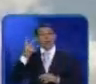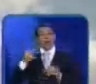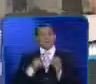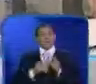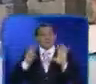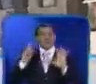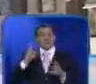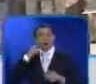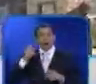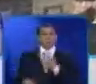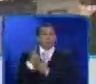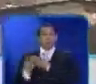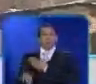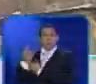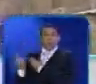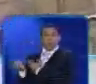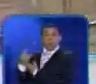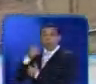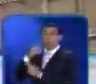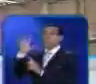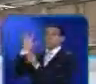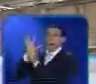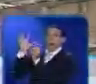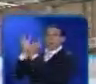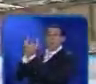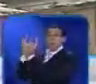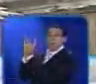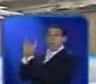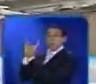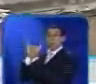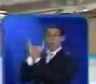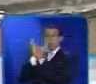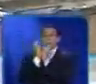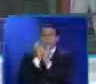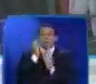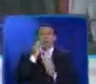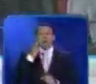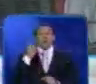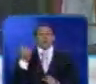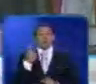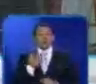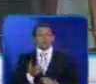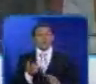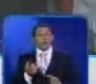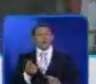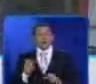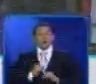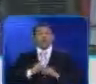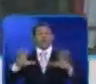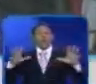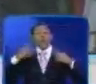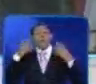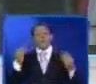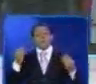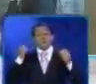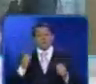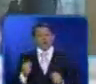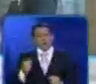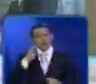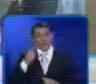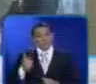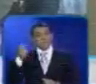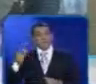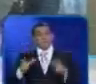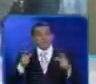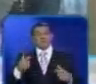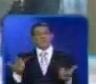2007 la llegada de RCTV Internacional a los sistemas de canales por suscripción. El impacto fue aún mayor para quienes